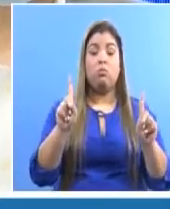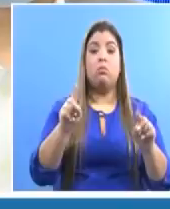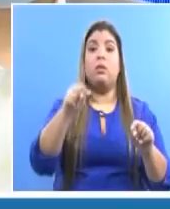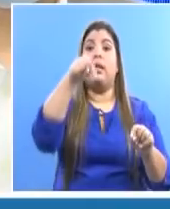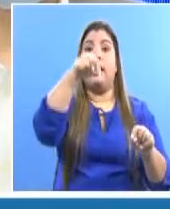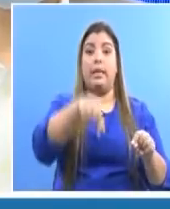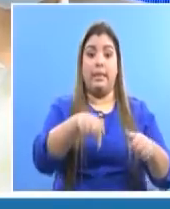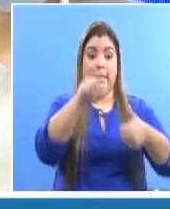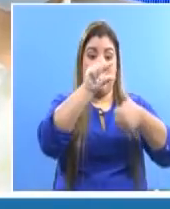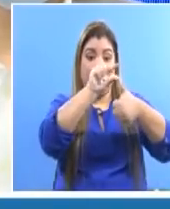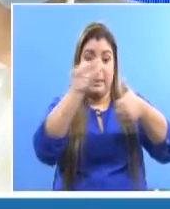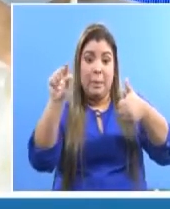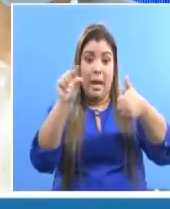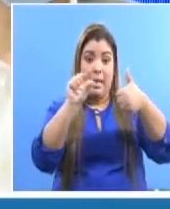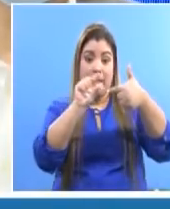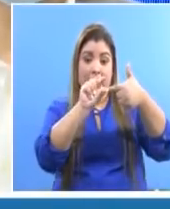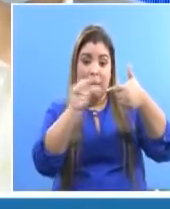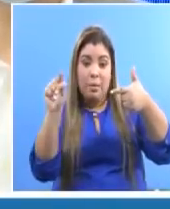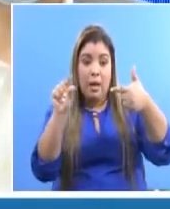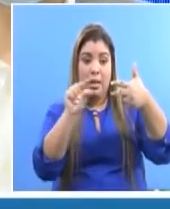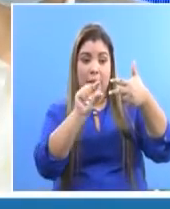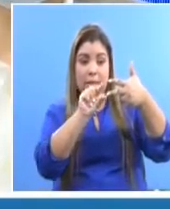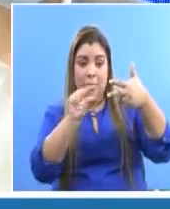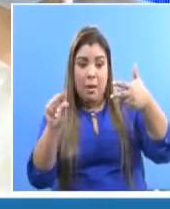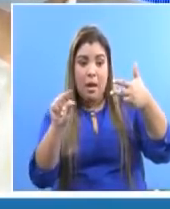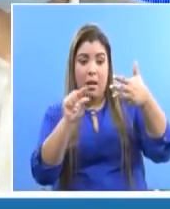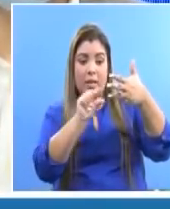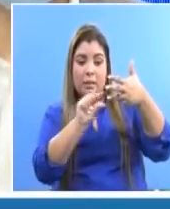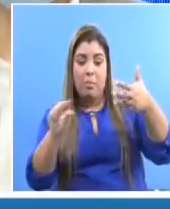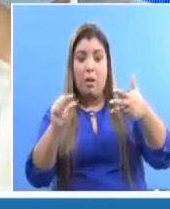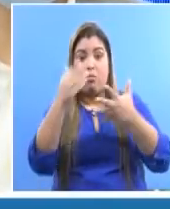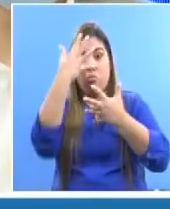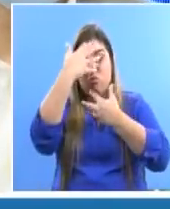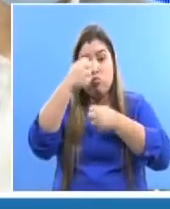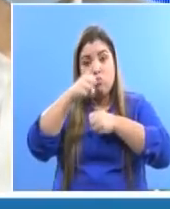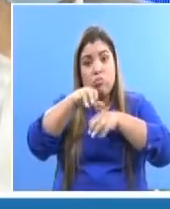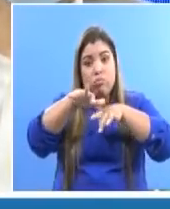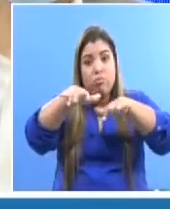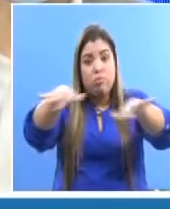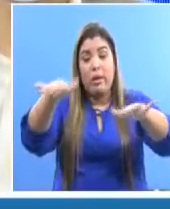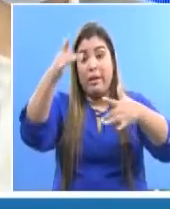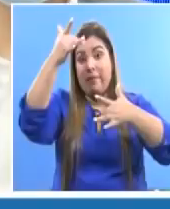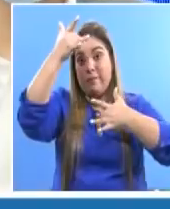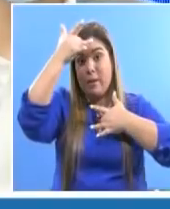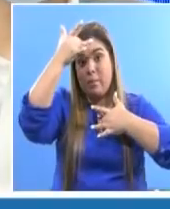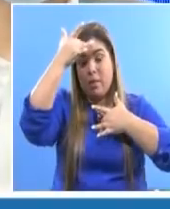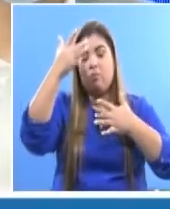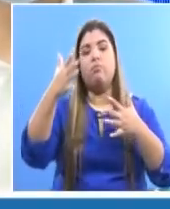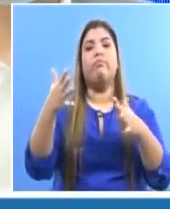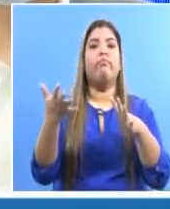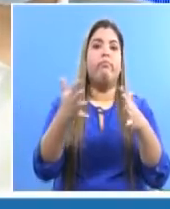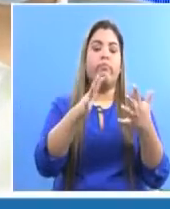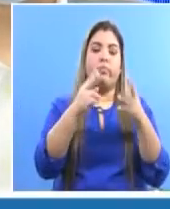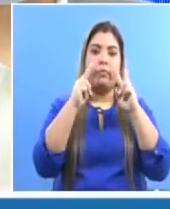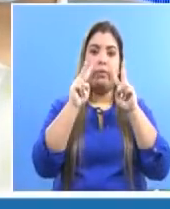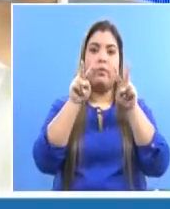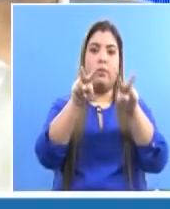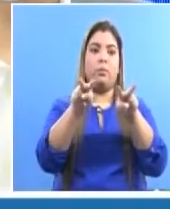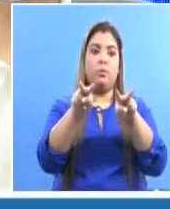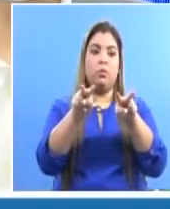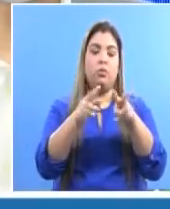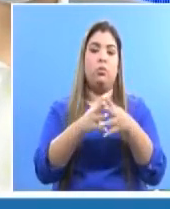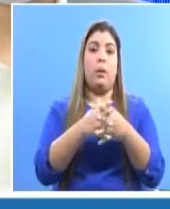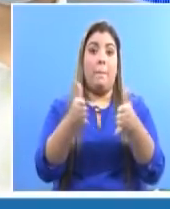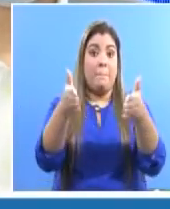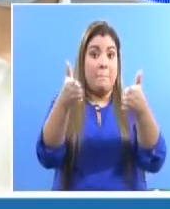una de las semanas epidemiológicas que hemos tenido desde el inicio de la epidemia, el valor que se ha presentado en el